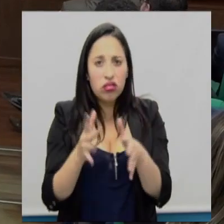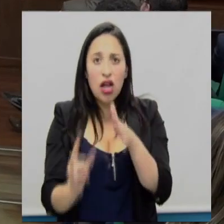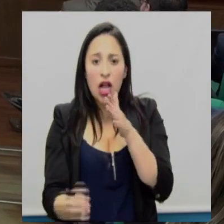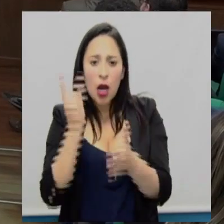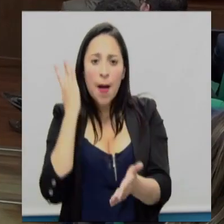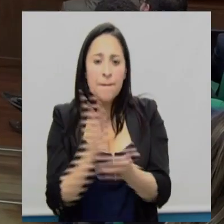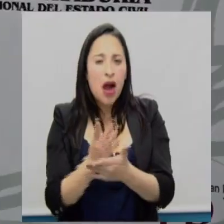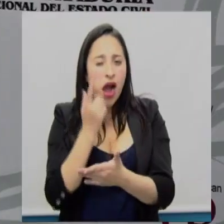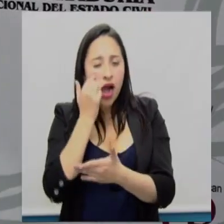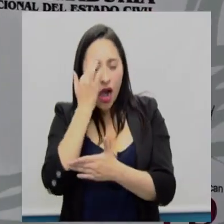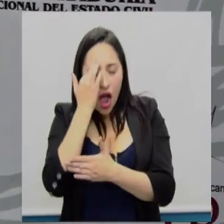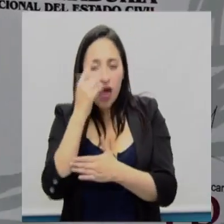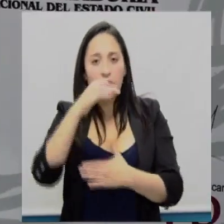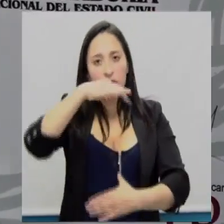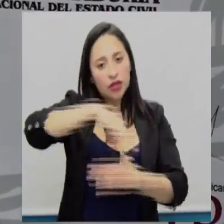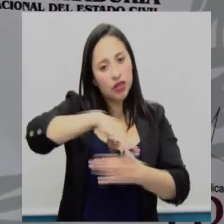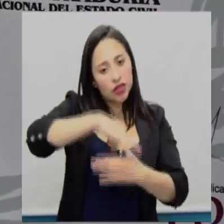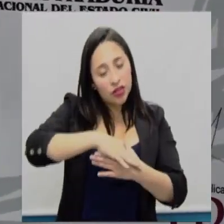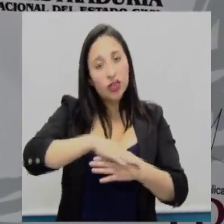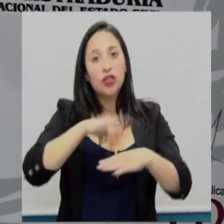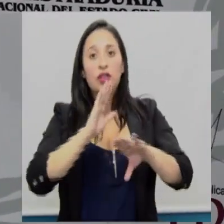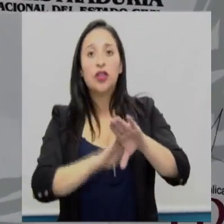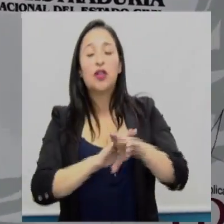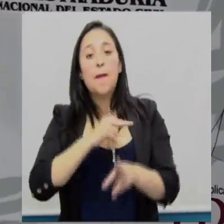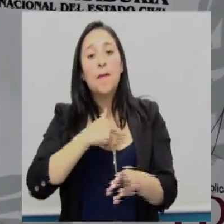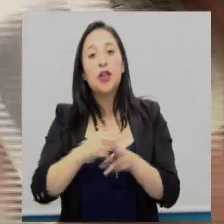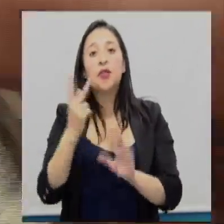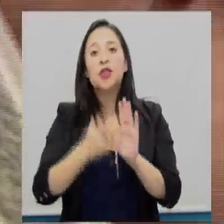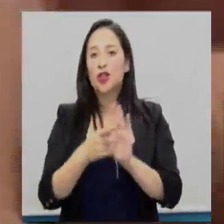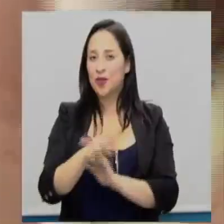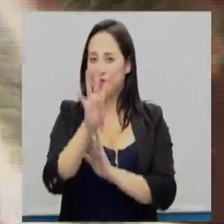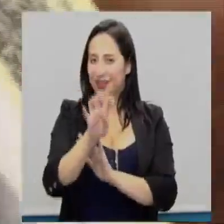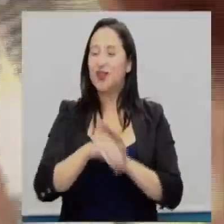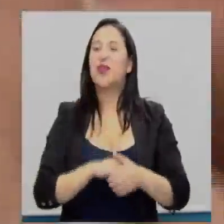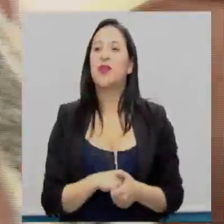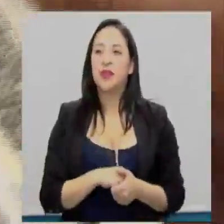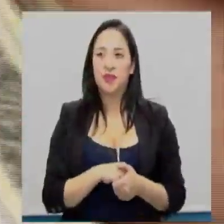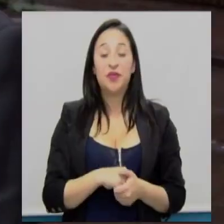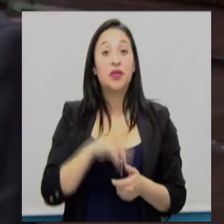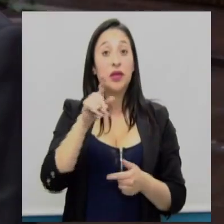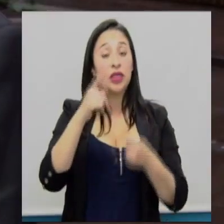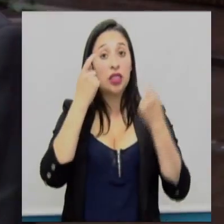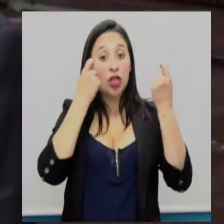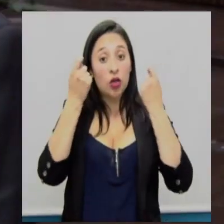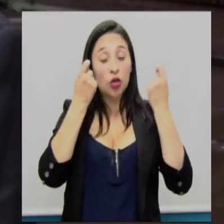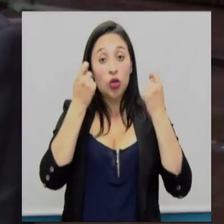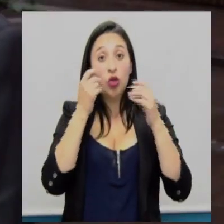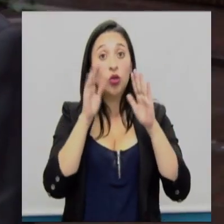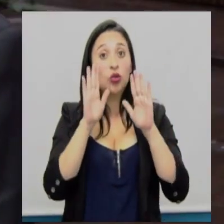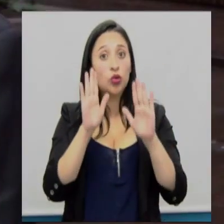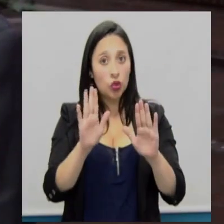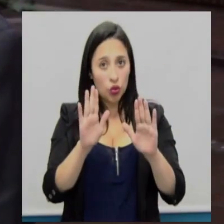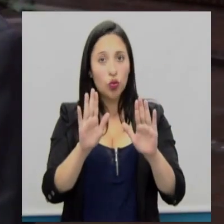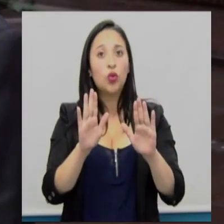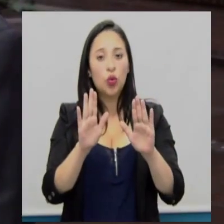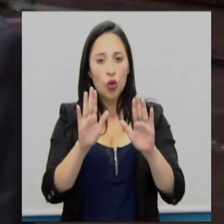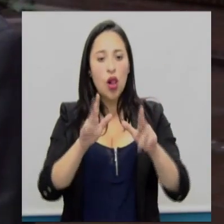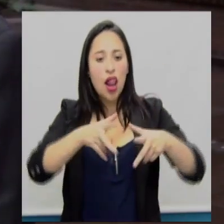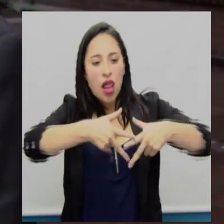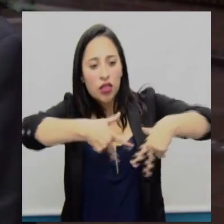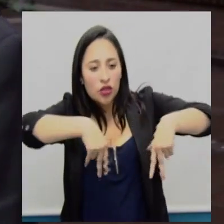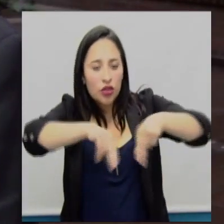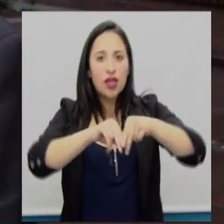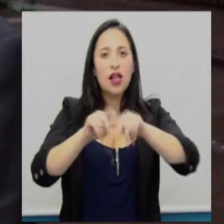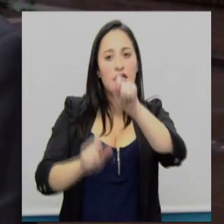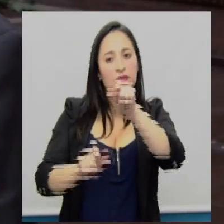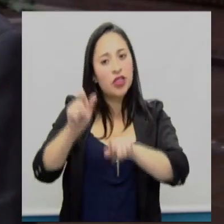riesgos electorales y atender quejas y denuncias de fraude en las elecciones 2019. Creemos que ese control de primer piso, ese control que